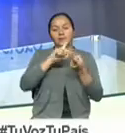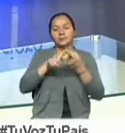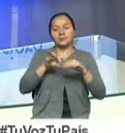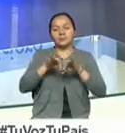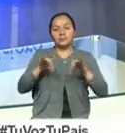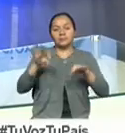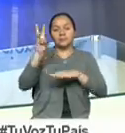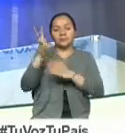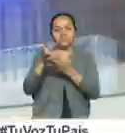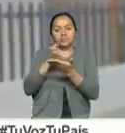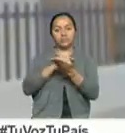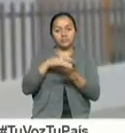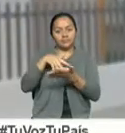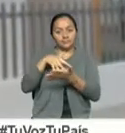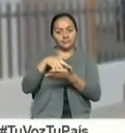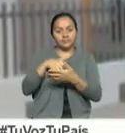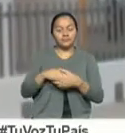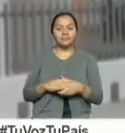bachillerato.